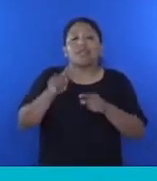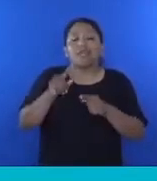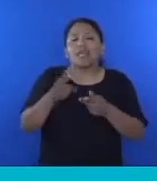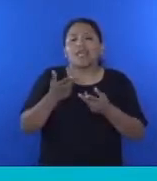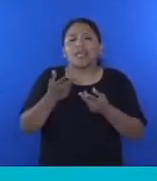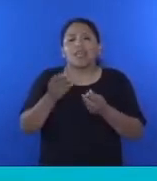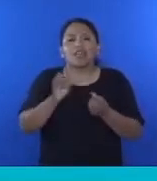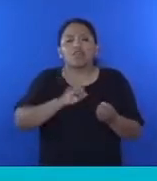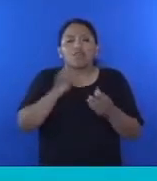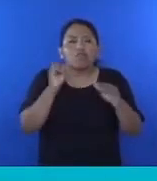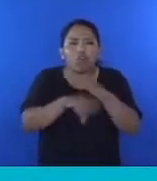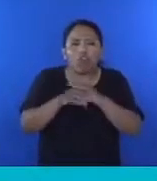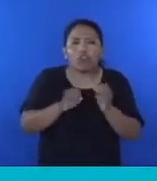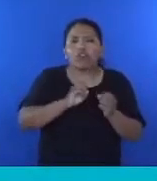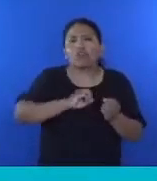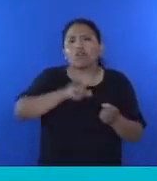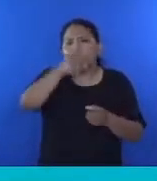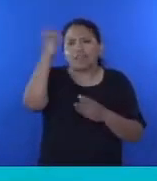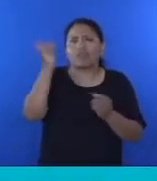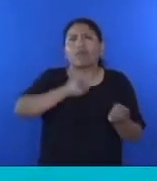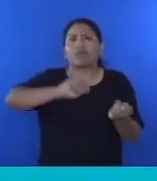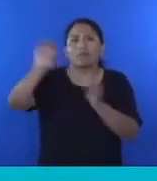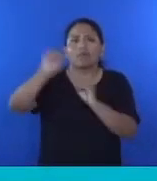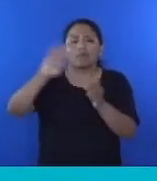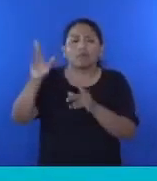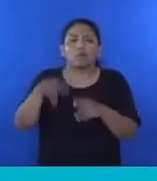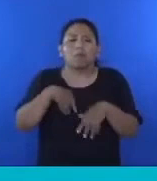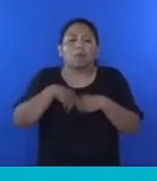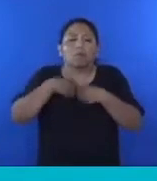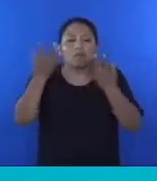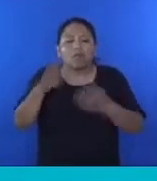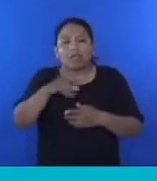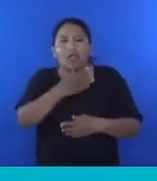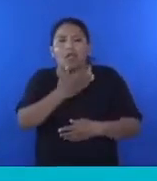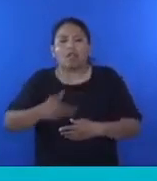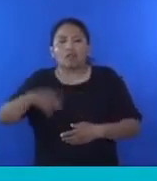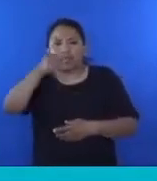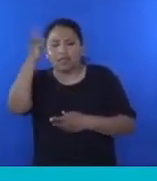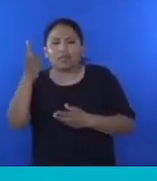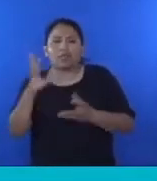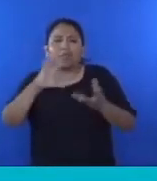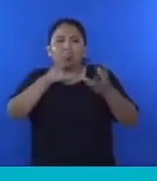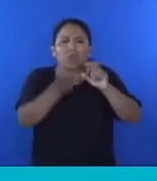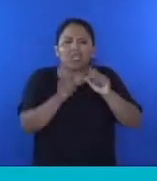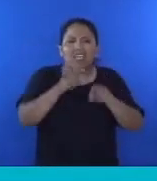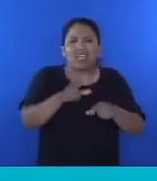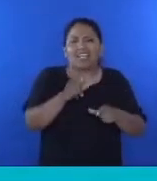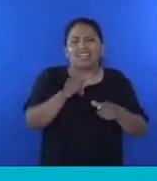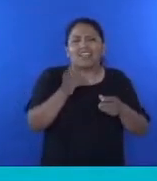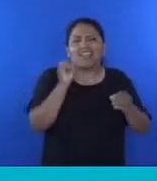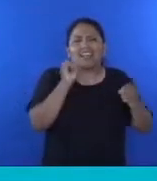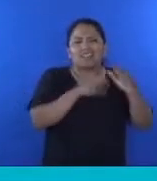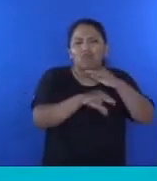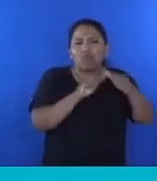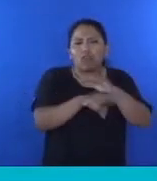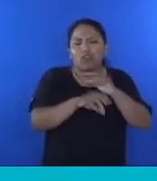cortar fondos nacionales como si fueran discrecionales para el Poder Ejecutivo de la Nación y perjudicar con eso gravemente las arcas de las